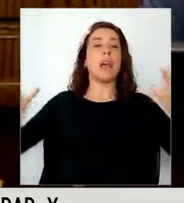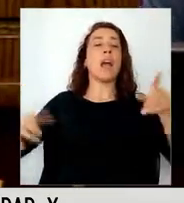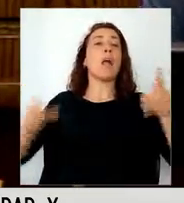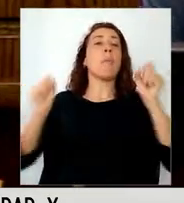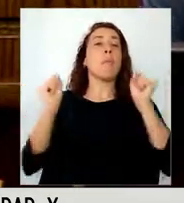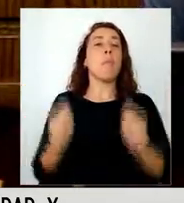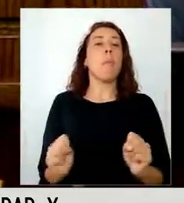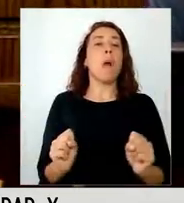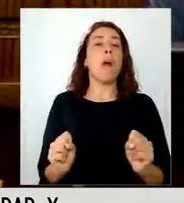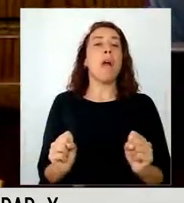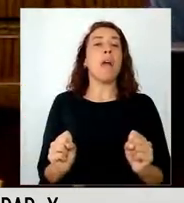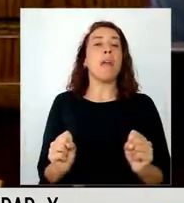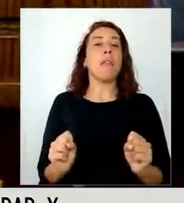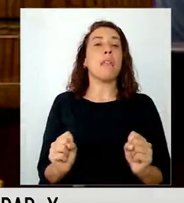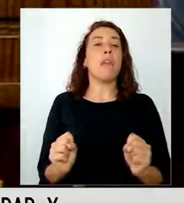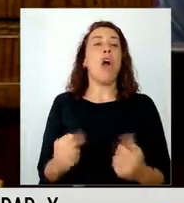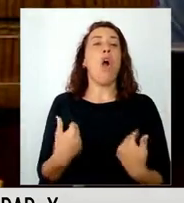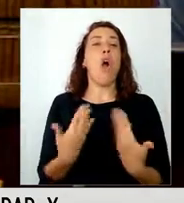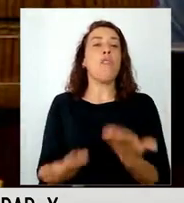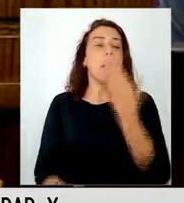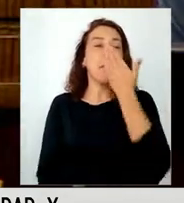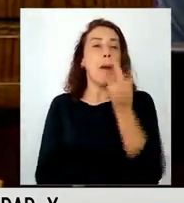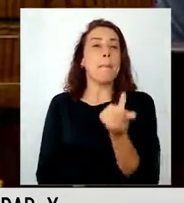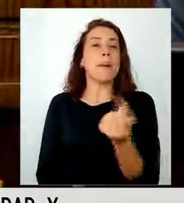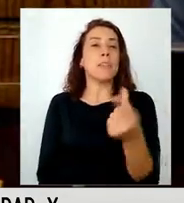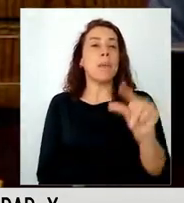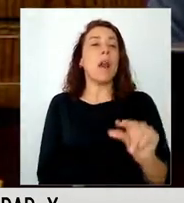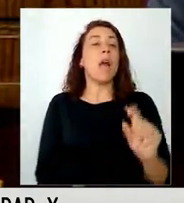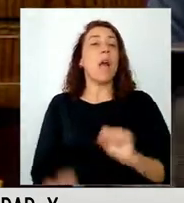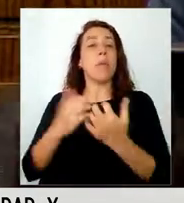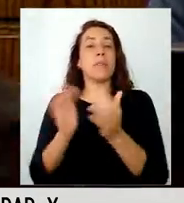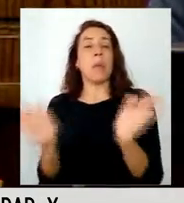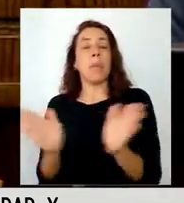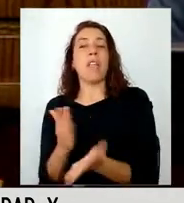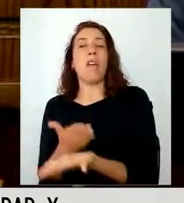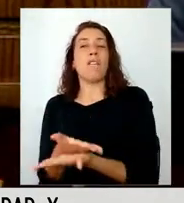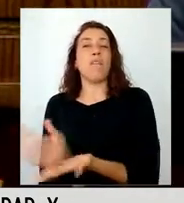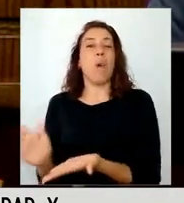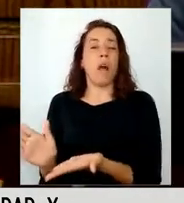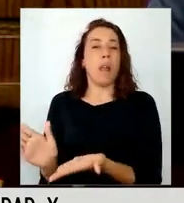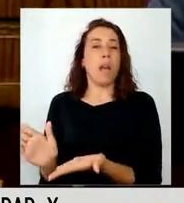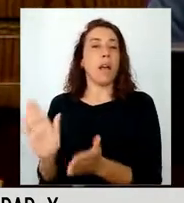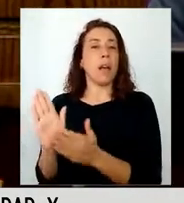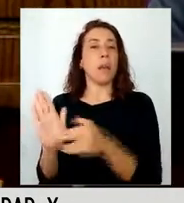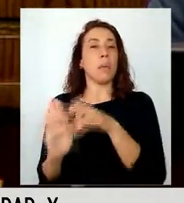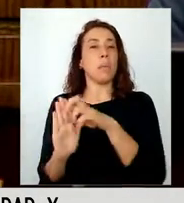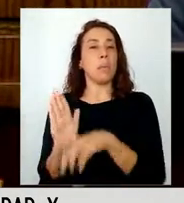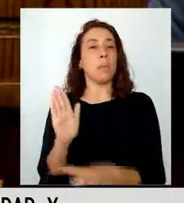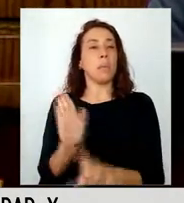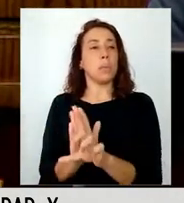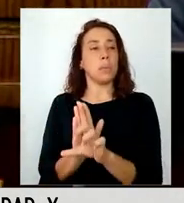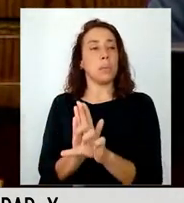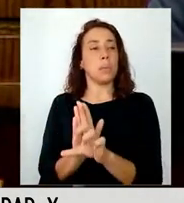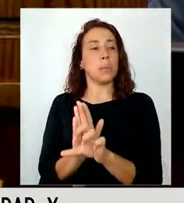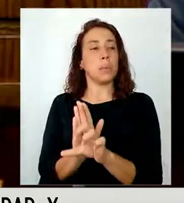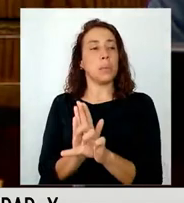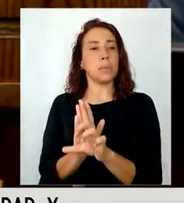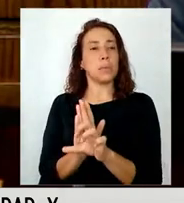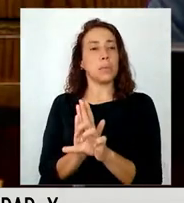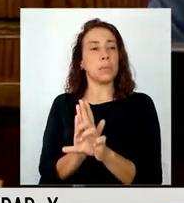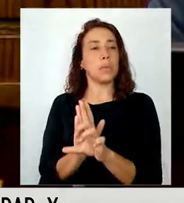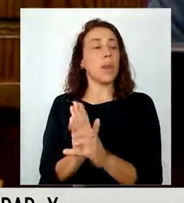mejores precios y dejarlos fuera esta iniciativa estimado Presidente que están bien inspiradas